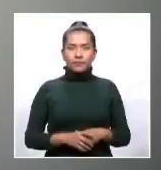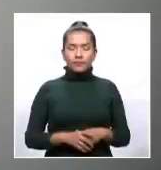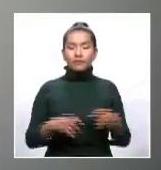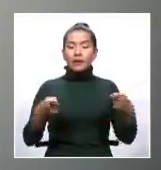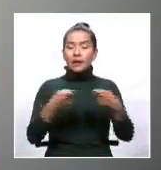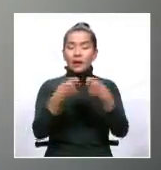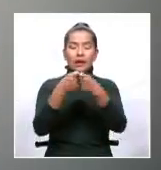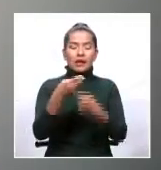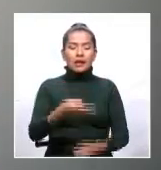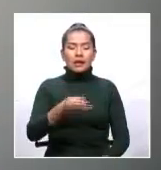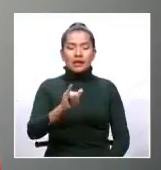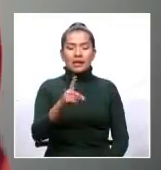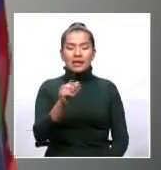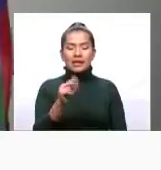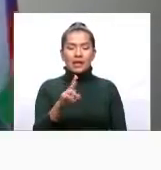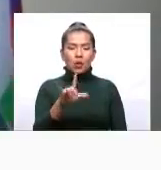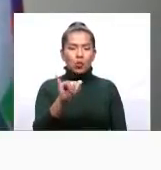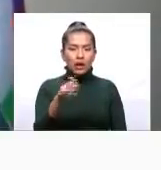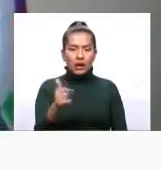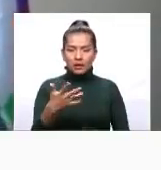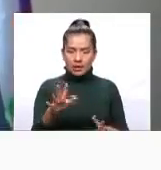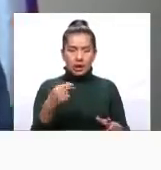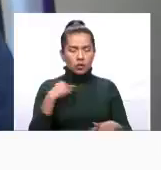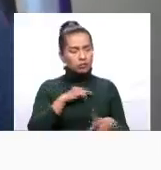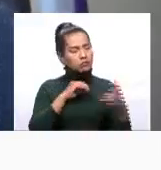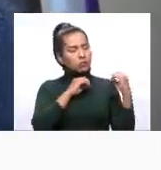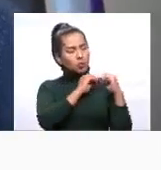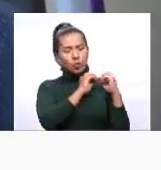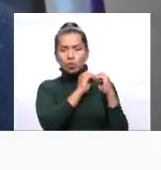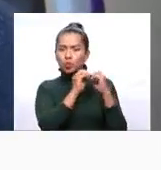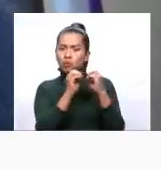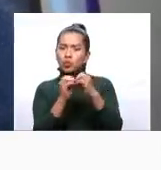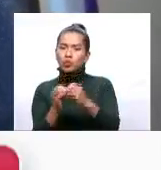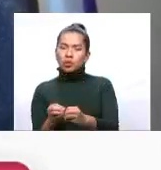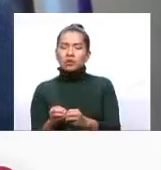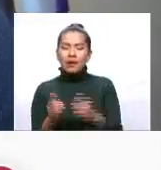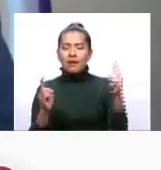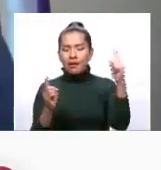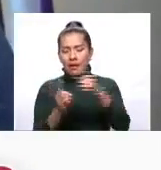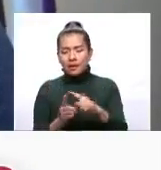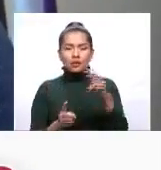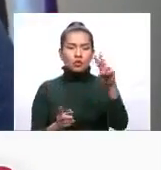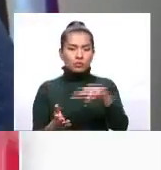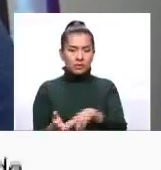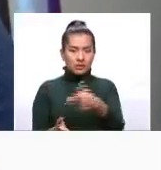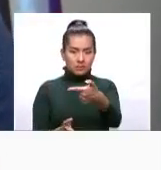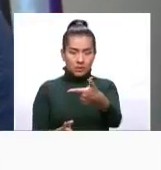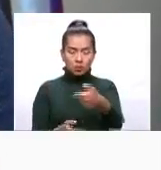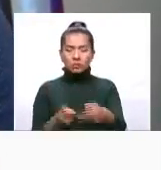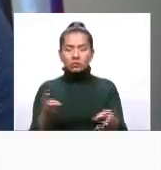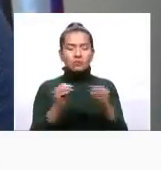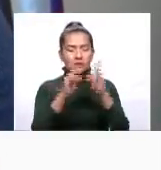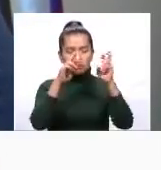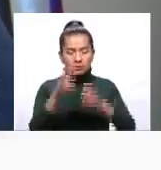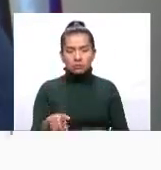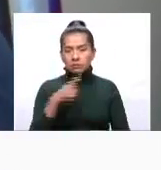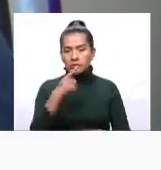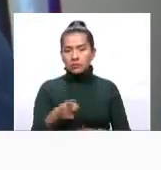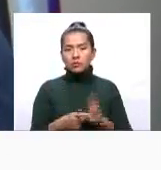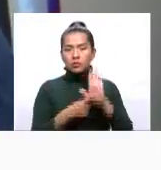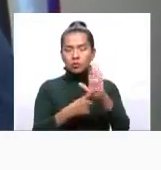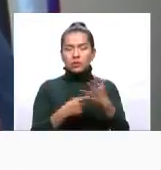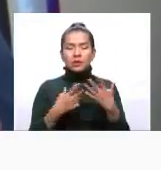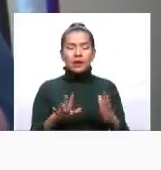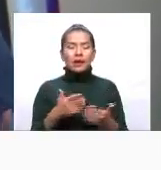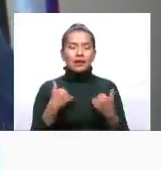El potencial calculado hasta el año 2021, un estudio demuestra que tenemos alrededor de